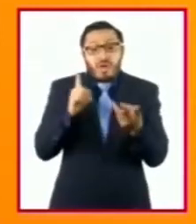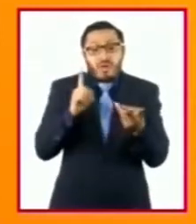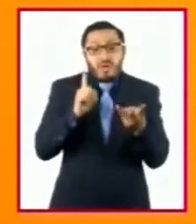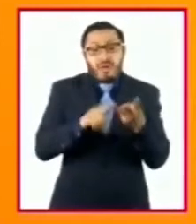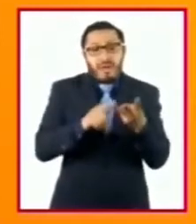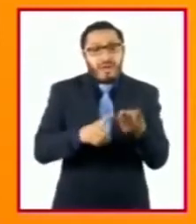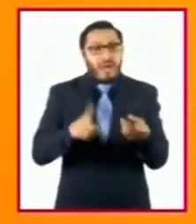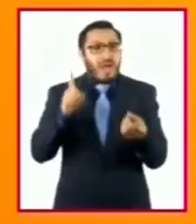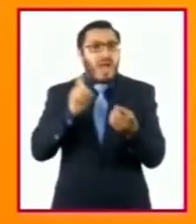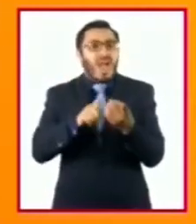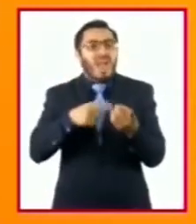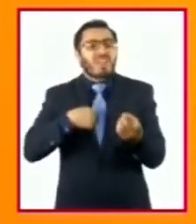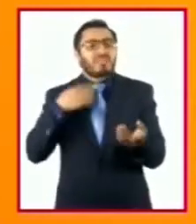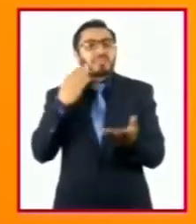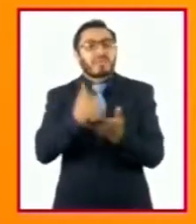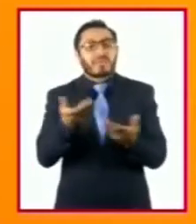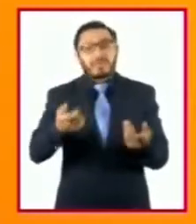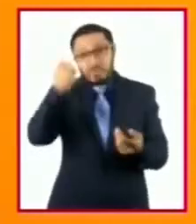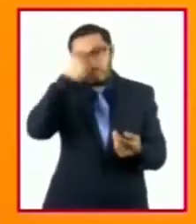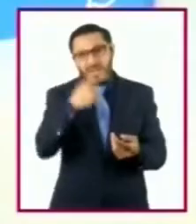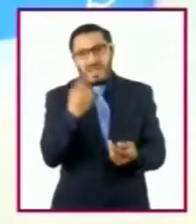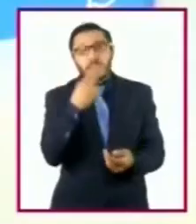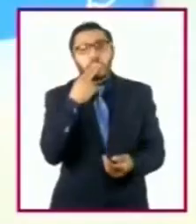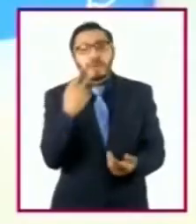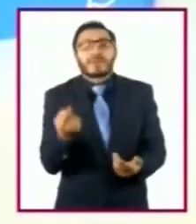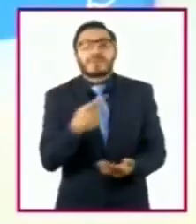qué sirve el proyecto de vida y de dónde surge?